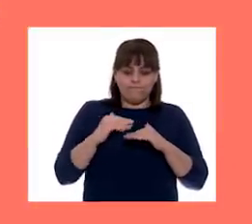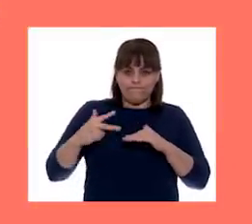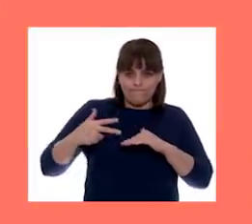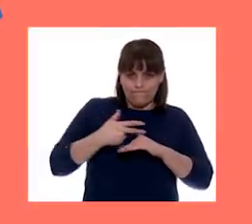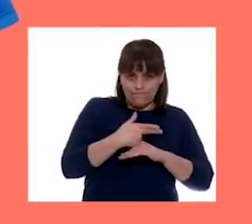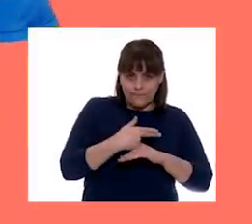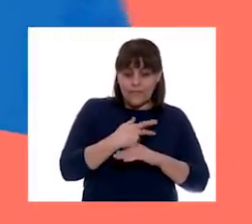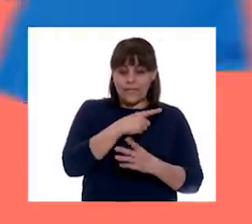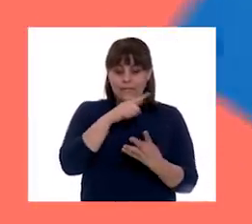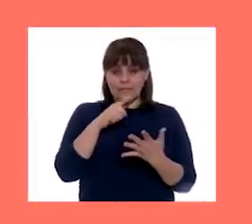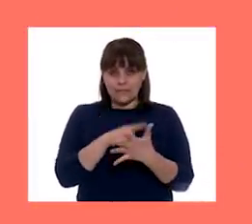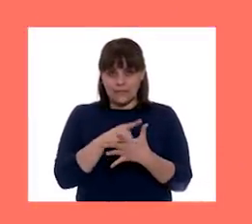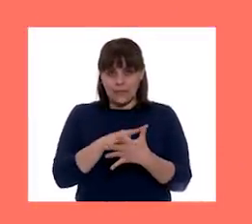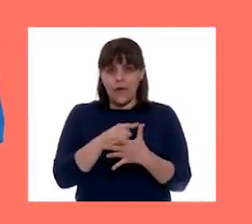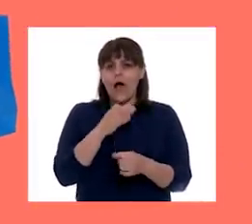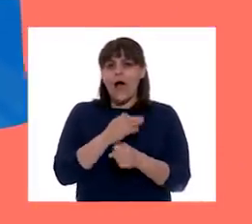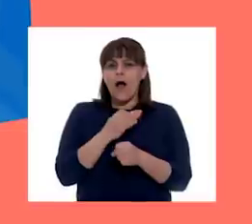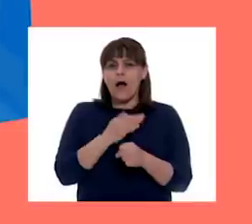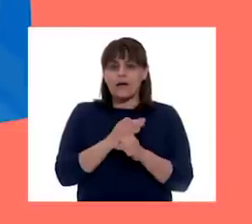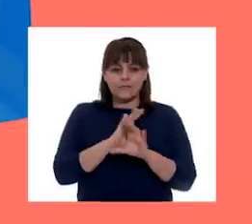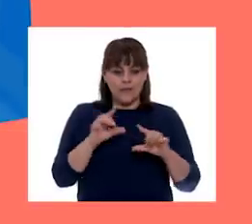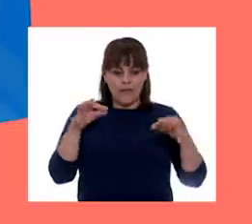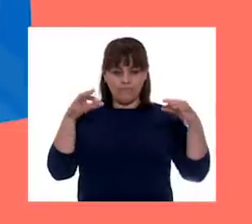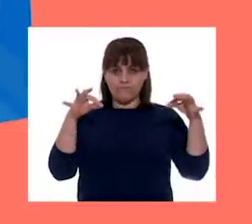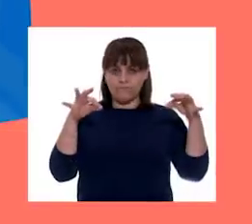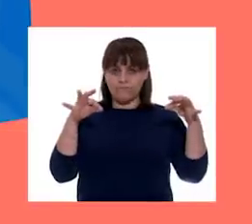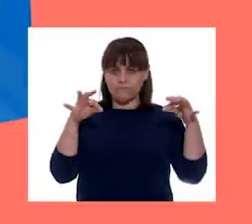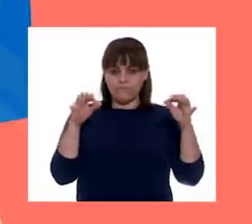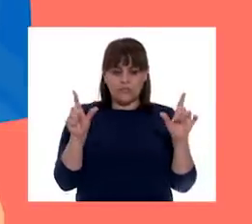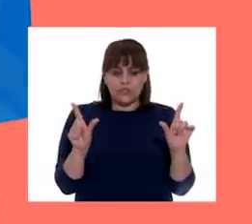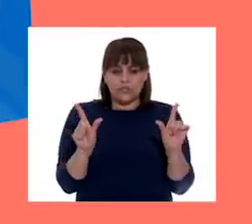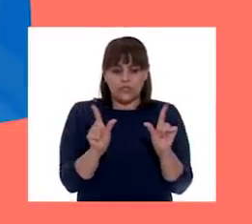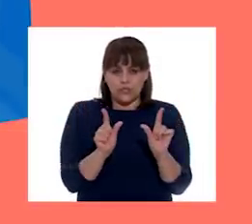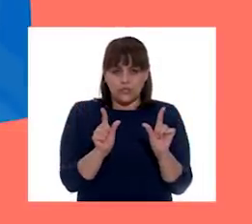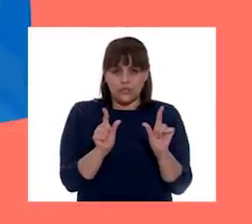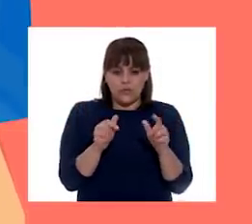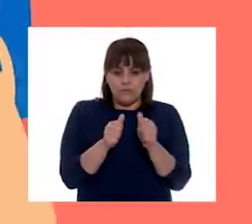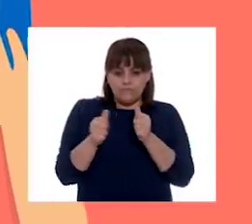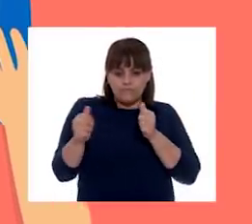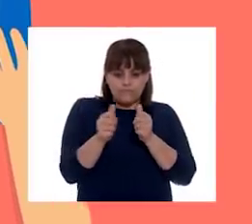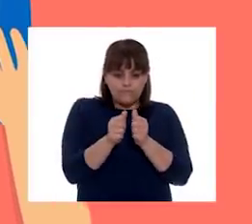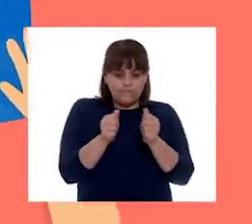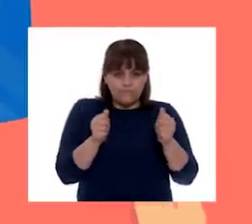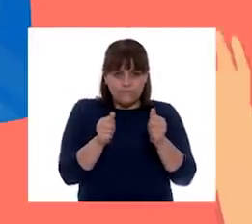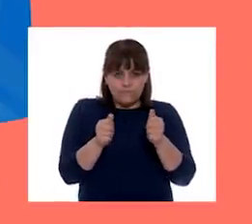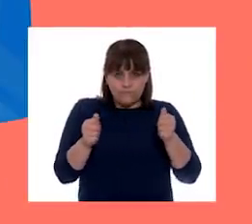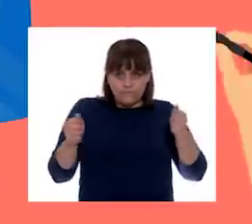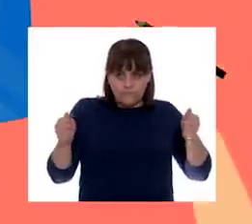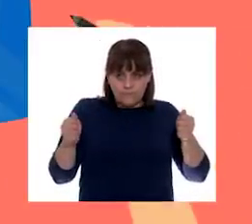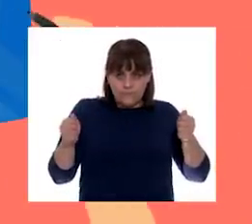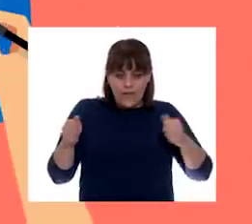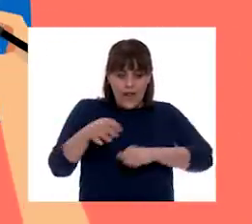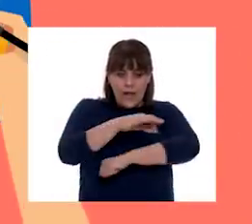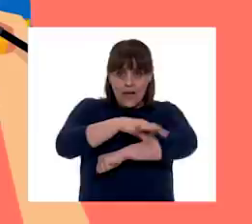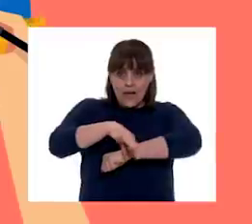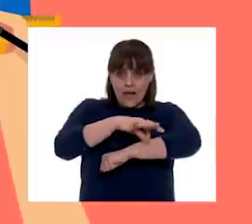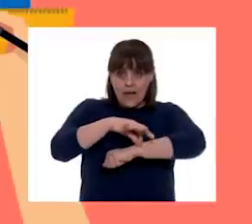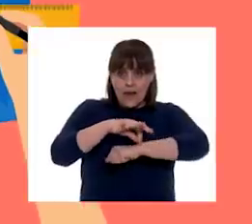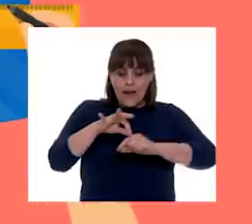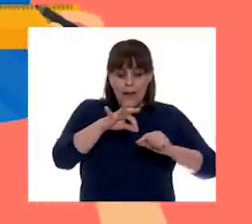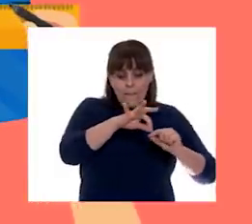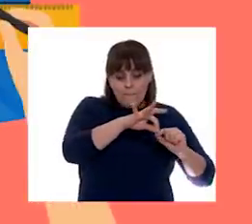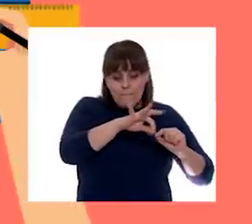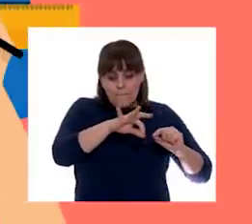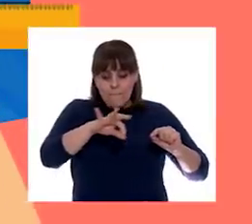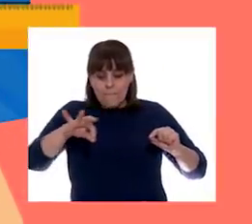5. Ahora tenemos un pequeño pedazo de playera. Estira a lo ancho y con ayuda de la regla, mide y marca con